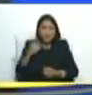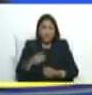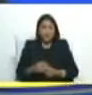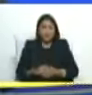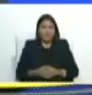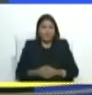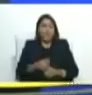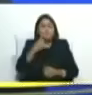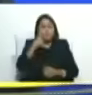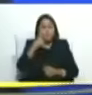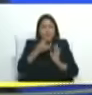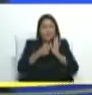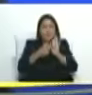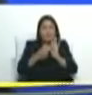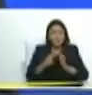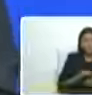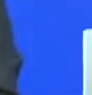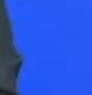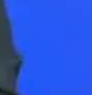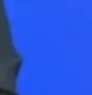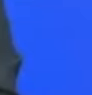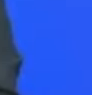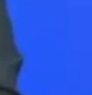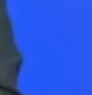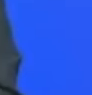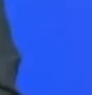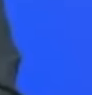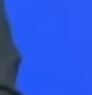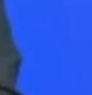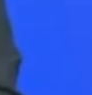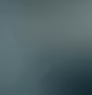vamos a ver este video que demuestra todo adelante